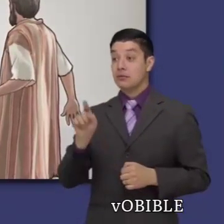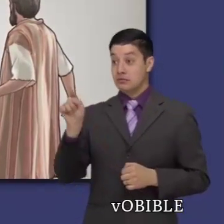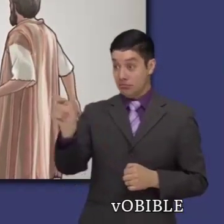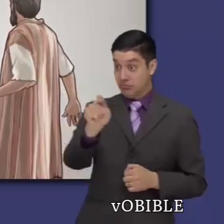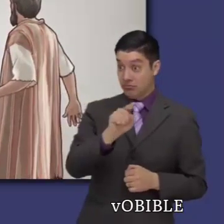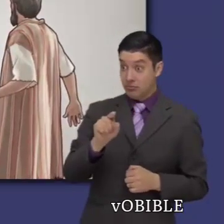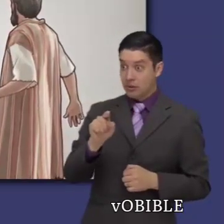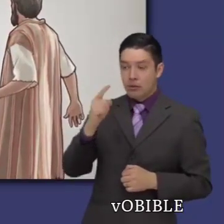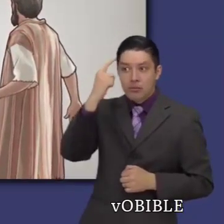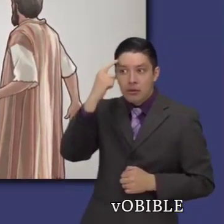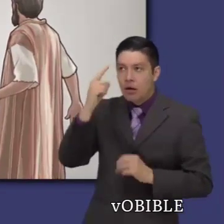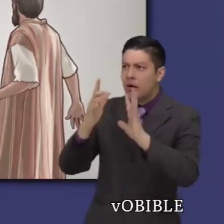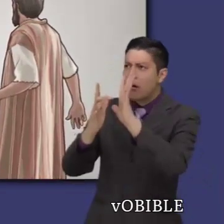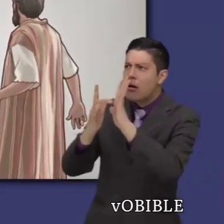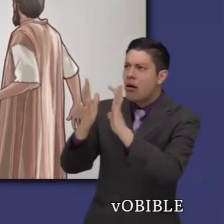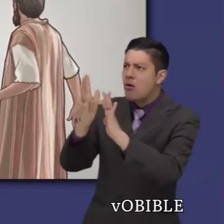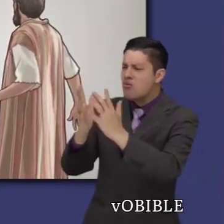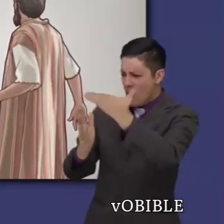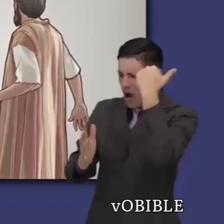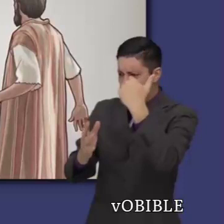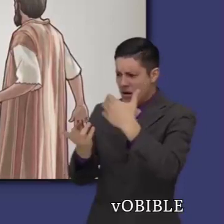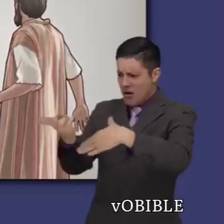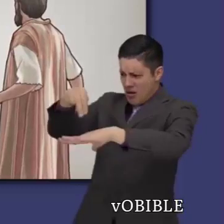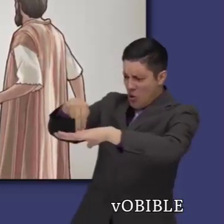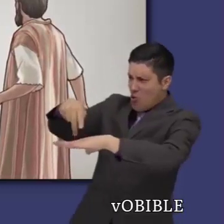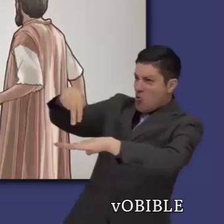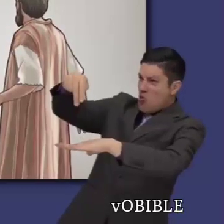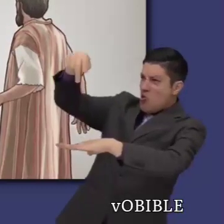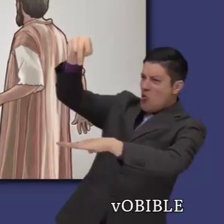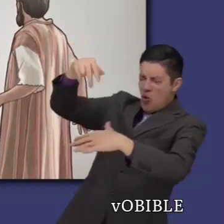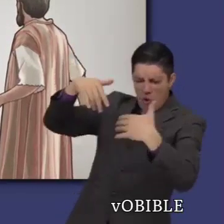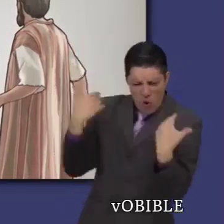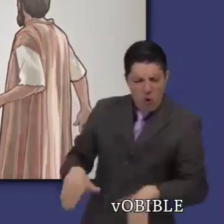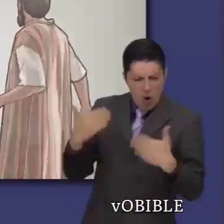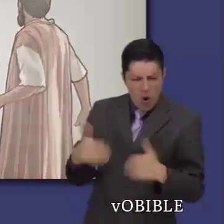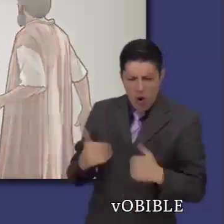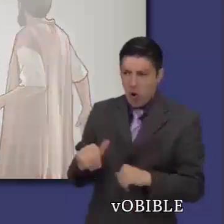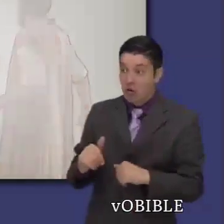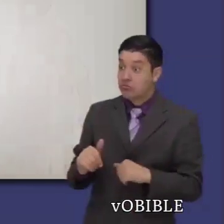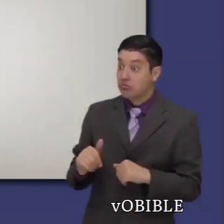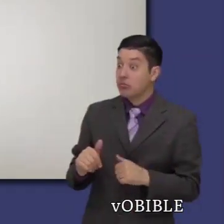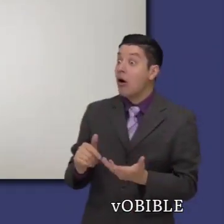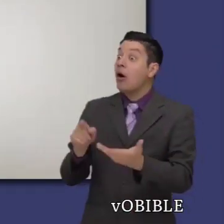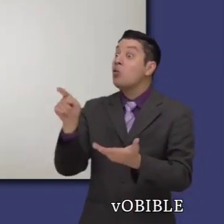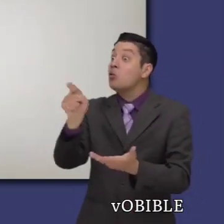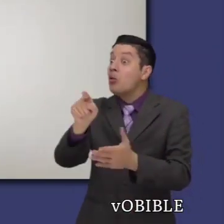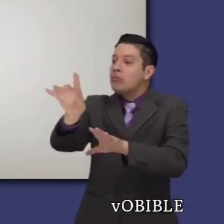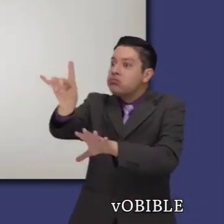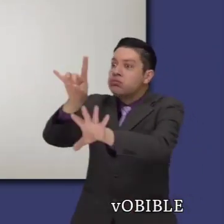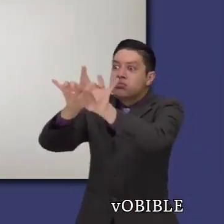dio un nuevo nacimiento a una esperanza viva basándose en la resurrección de Jesucristo. Si eran